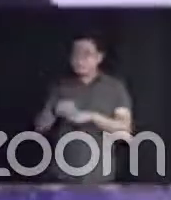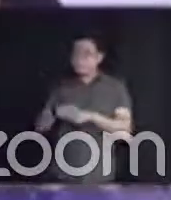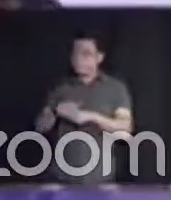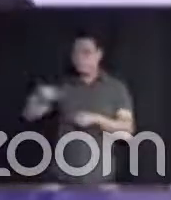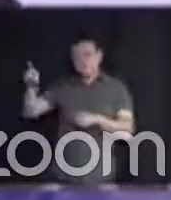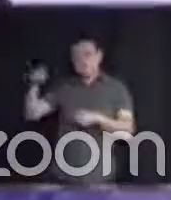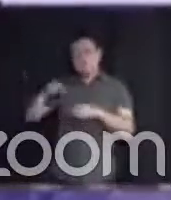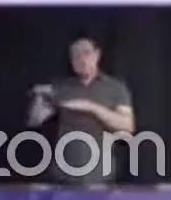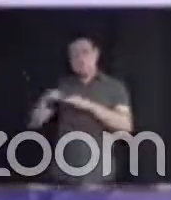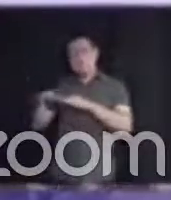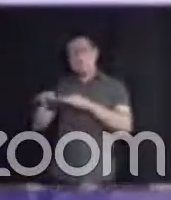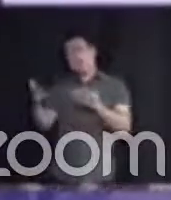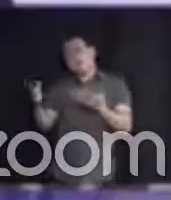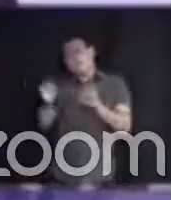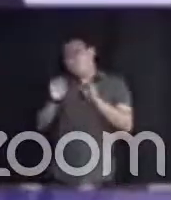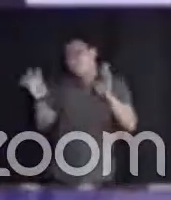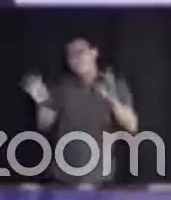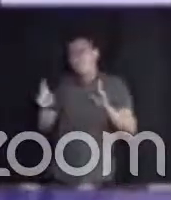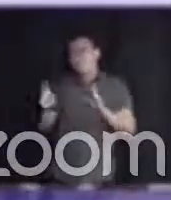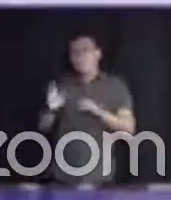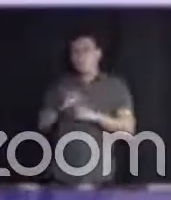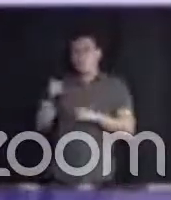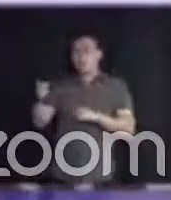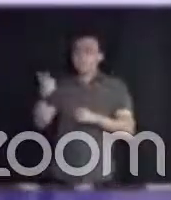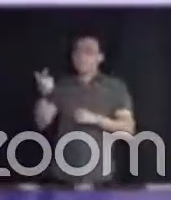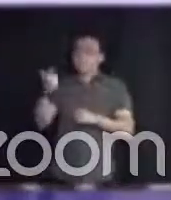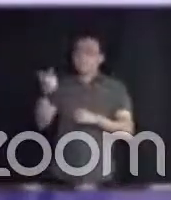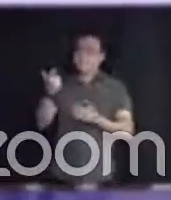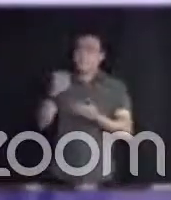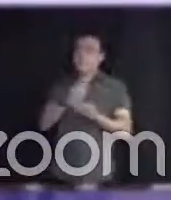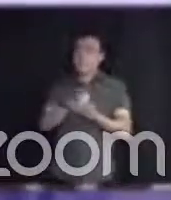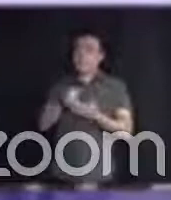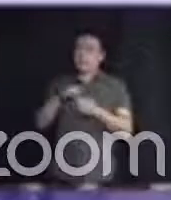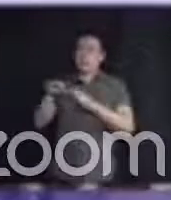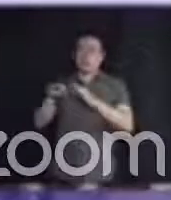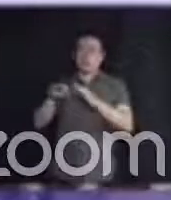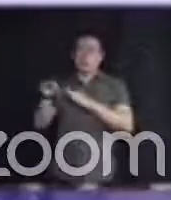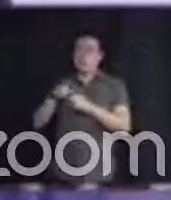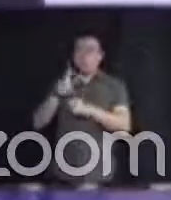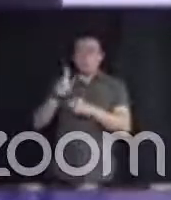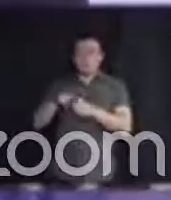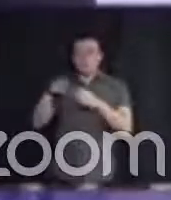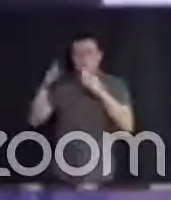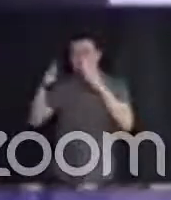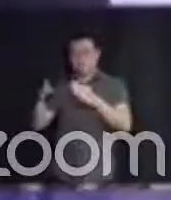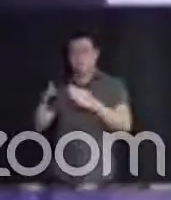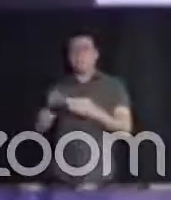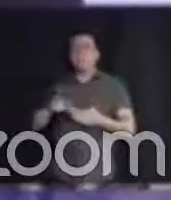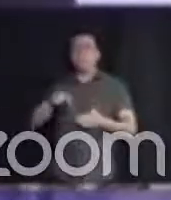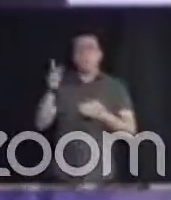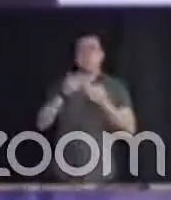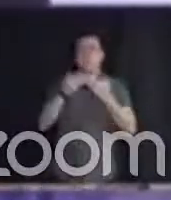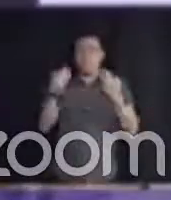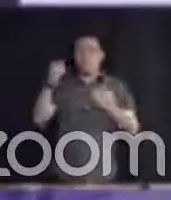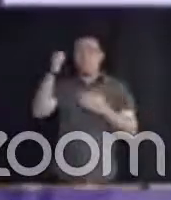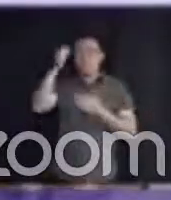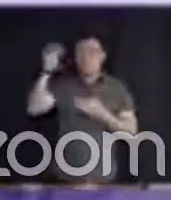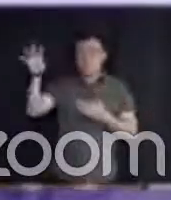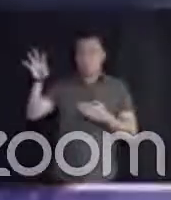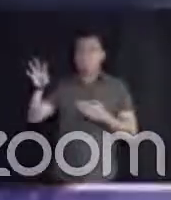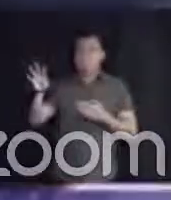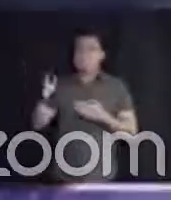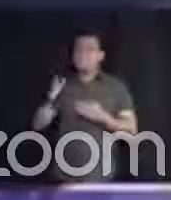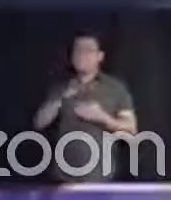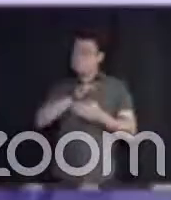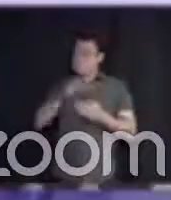le rogaba que enfermo se fuera a trabajar porque era el sostén de casa, pero todo ha sido posible en